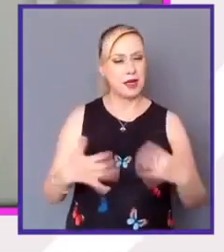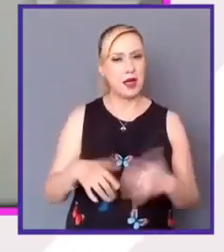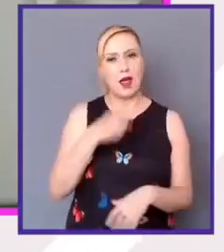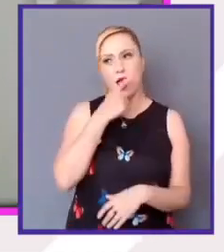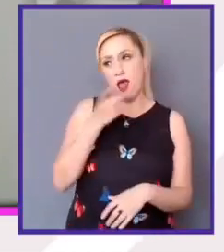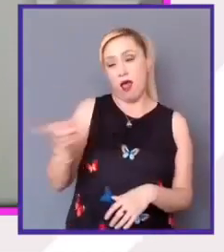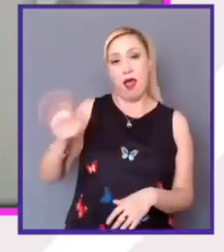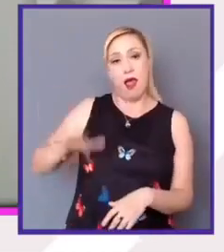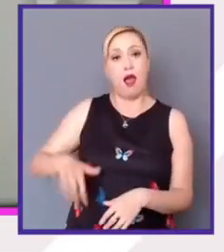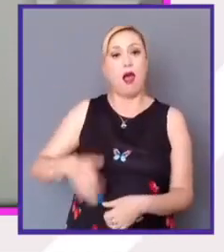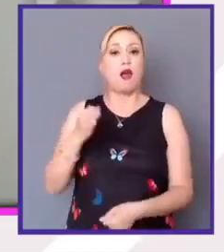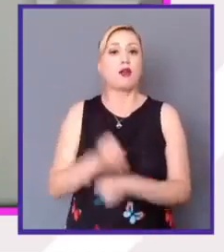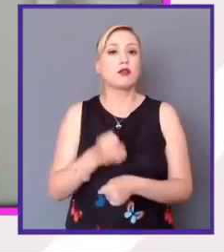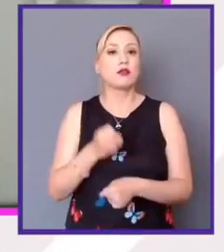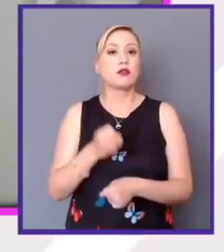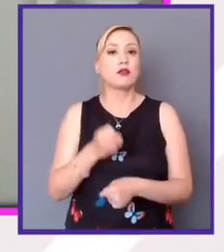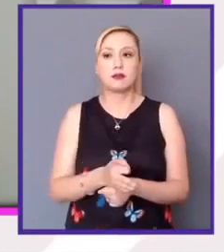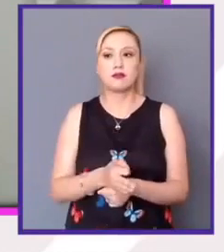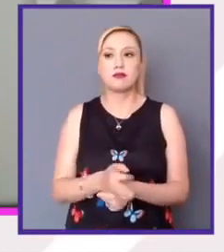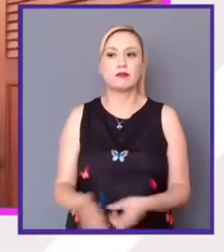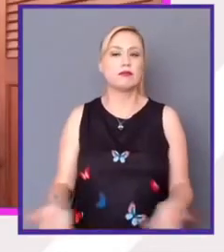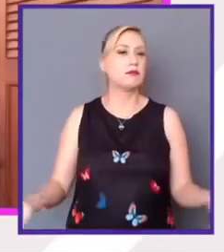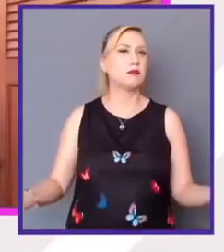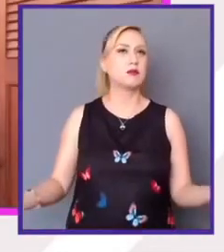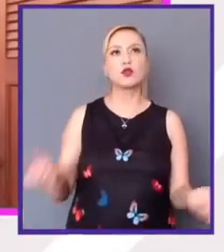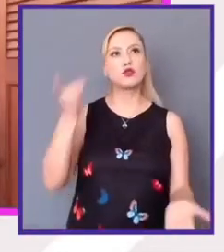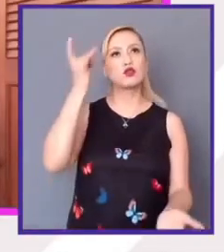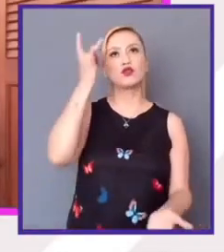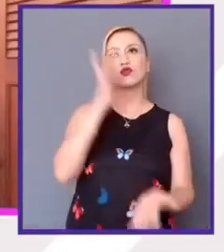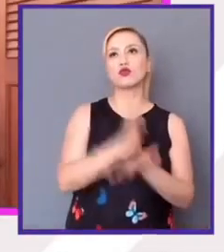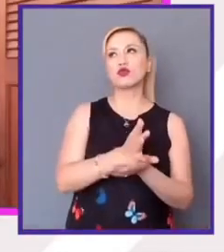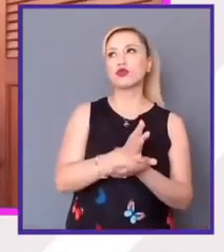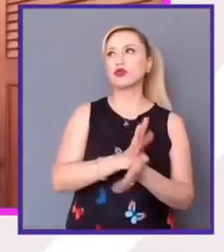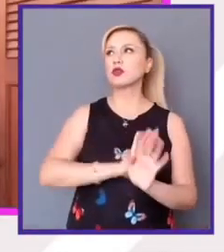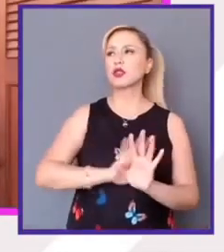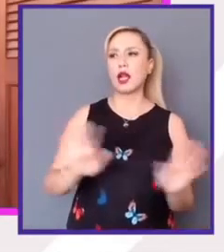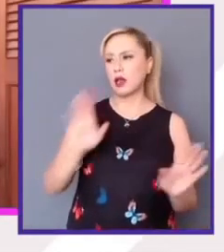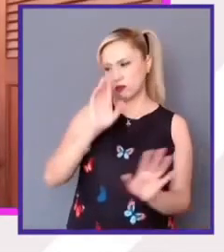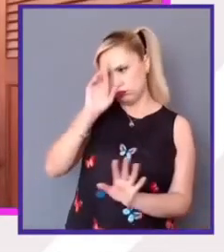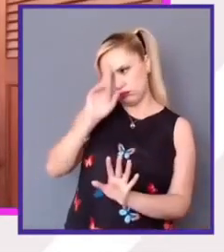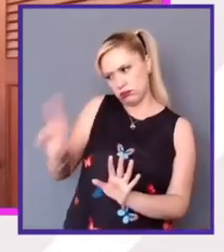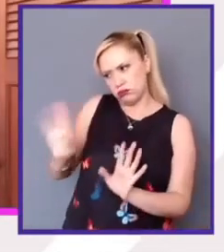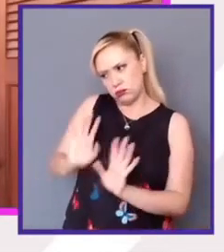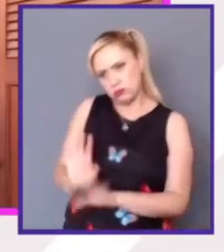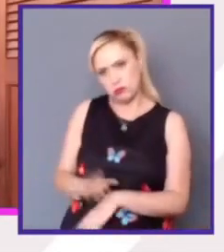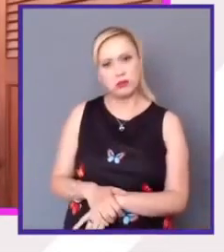estamos actualmente, pues no basta con no ser racistas, sino que también es necesario